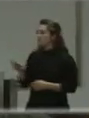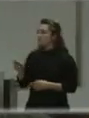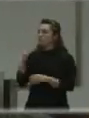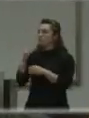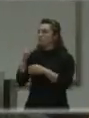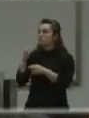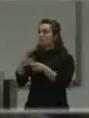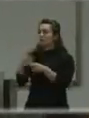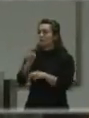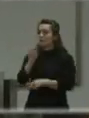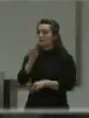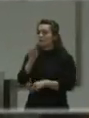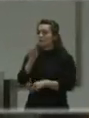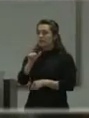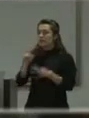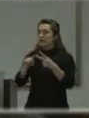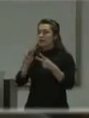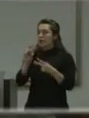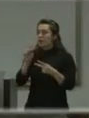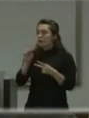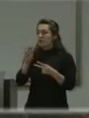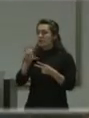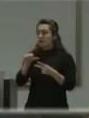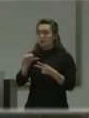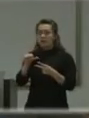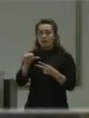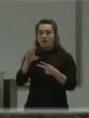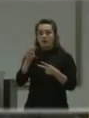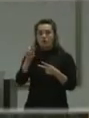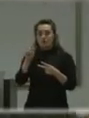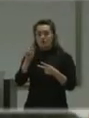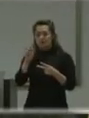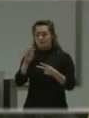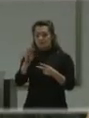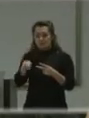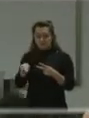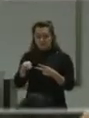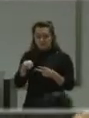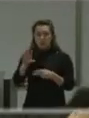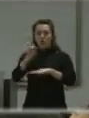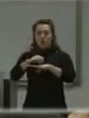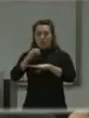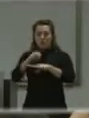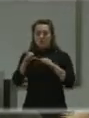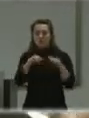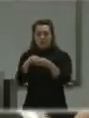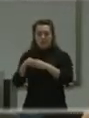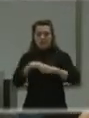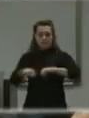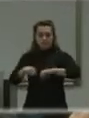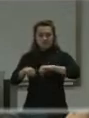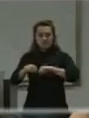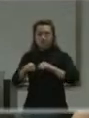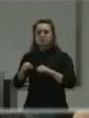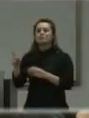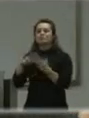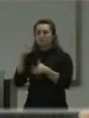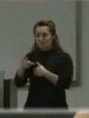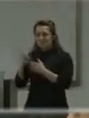y a Mónica Cortés directora de as down que fueron las organizaciones asociativas que participaron en el proyecto